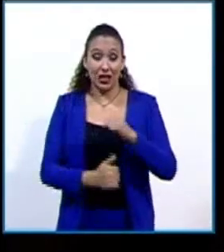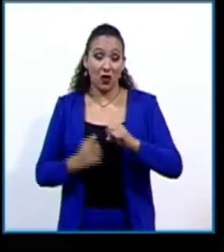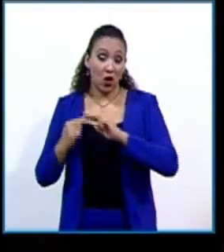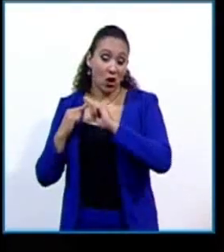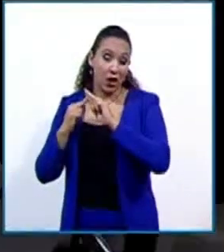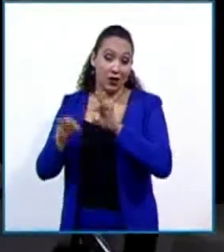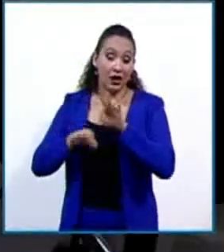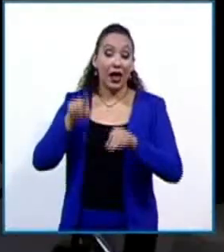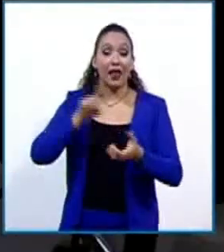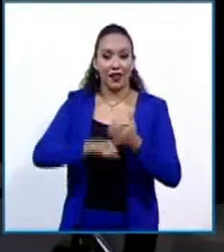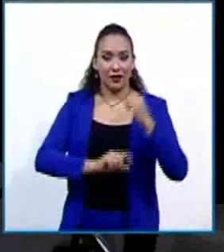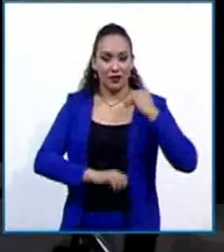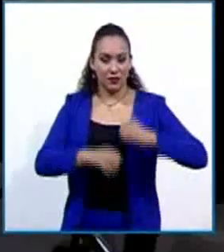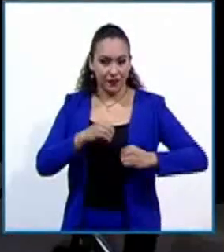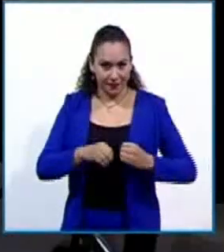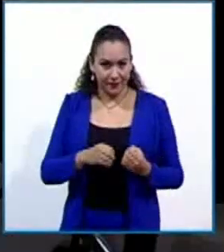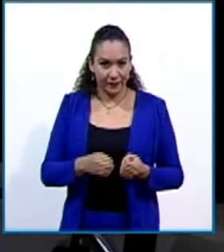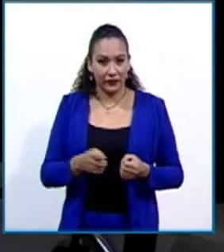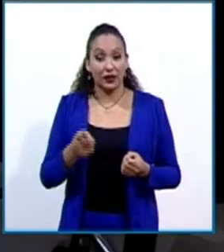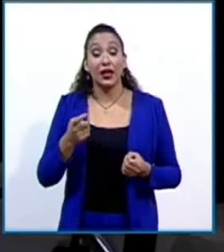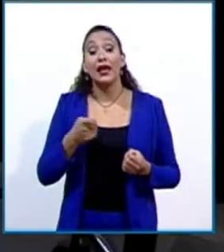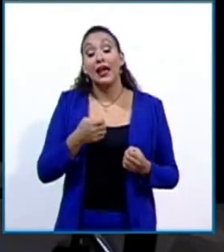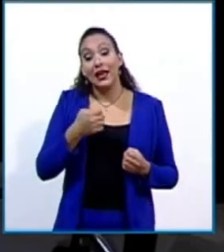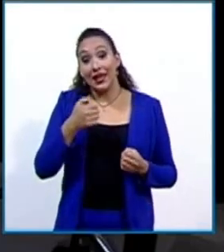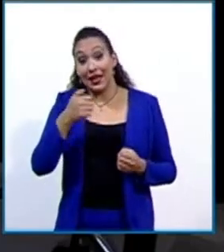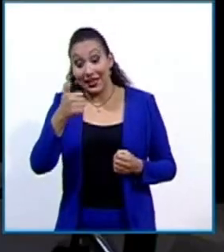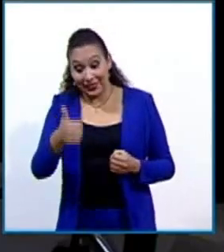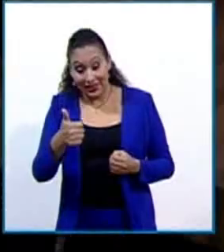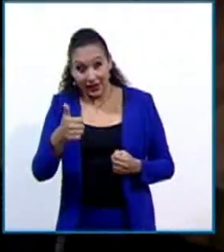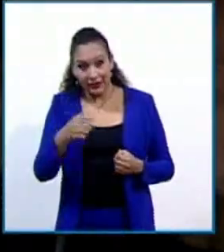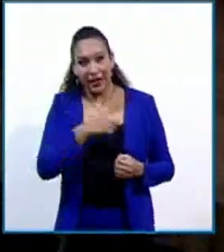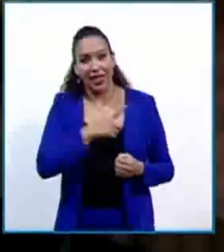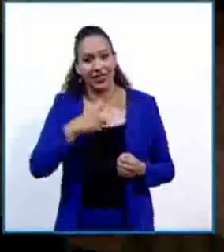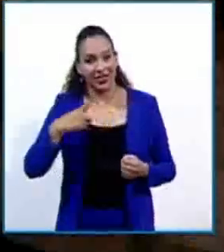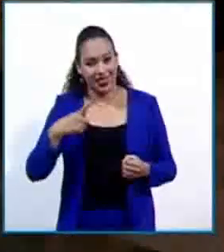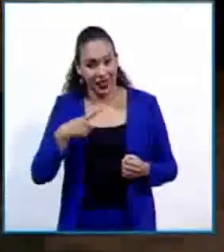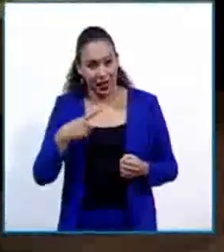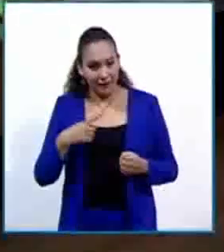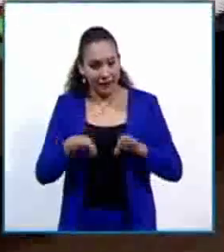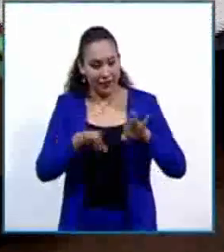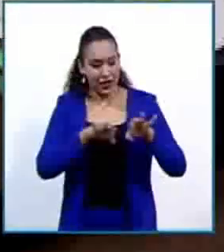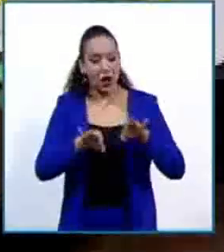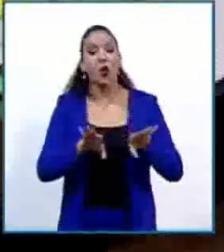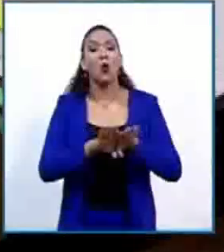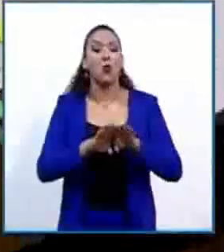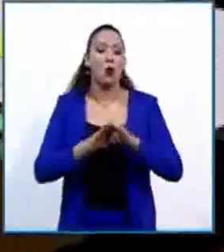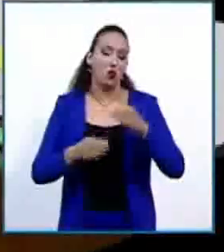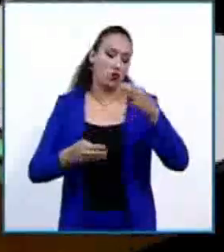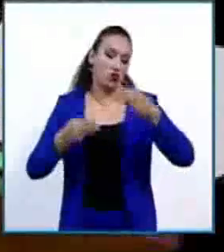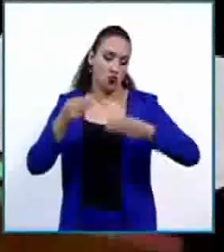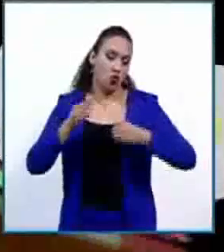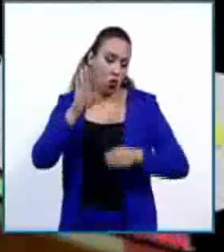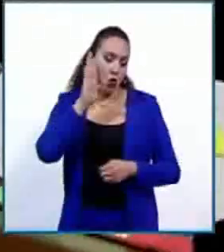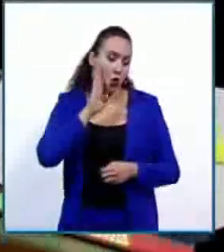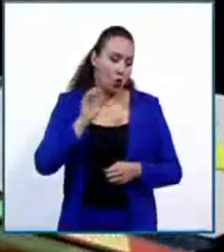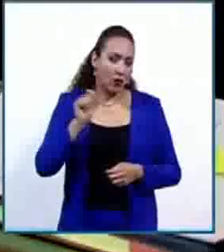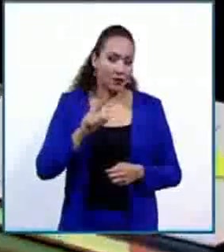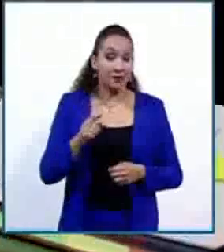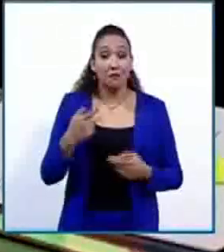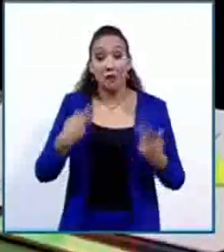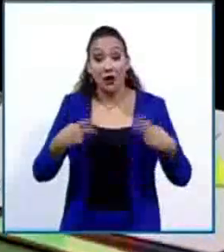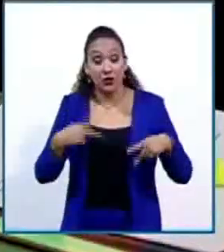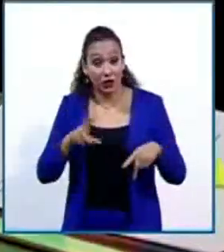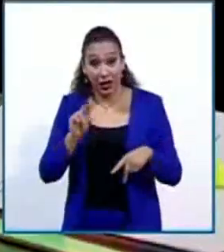Judicial Federal, de los cuales en 6 deberá haber ejercido funciones como persona juzgadora. Las personas que no cumplan con